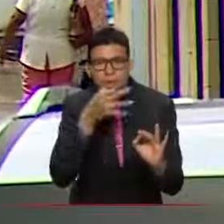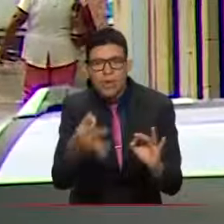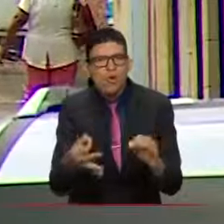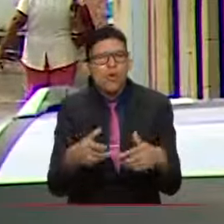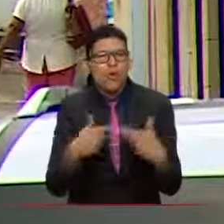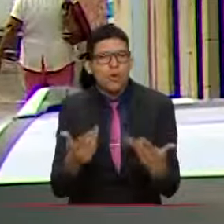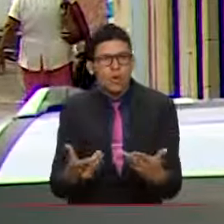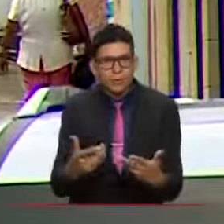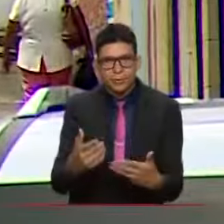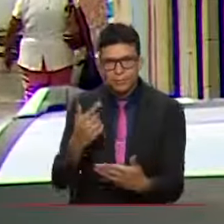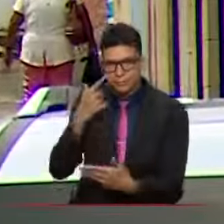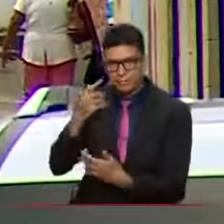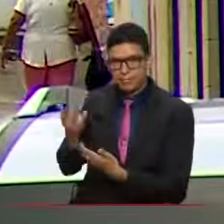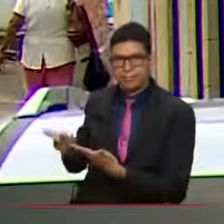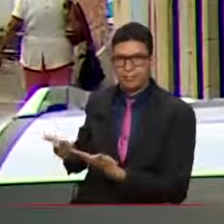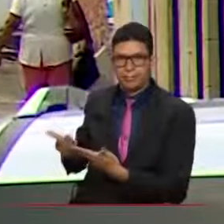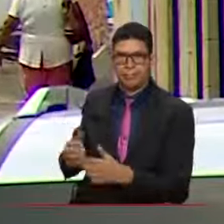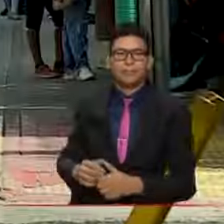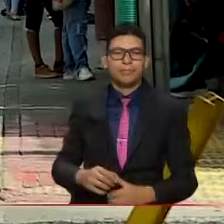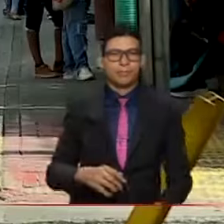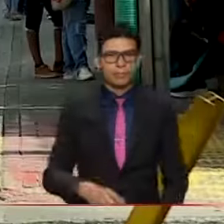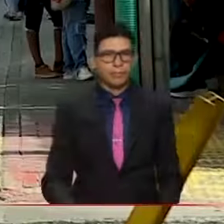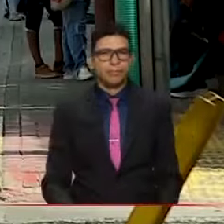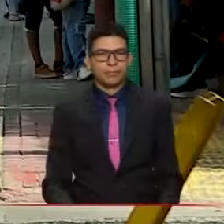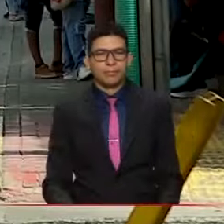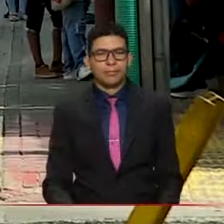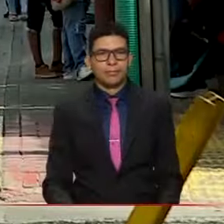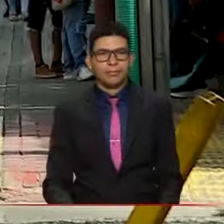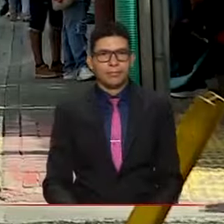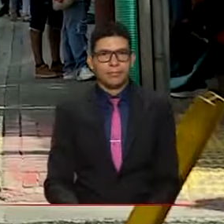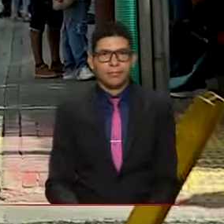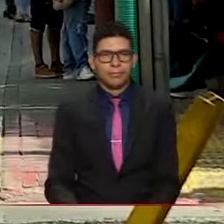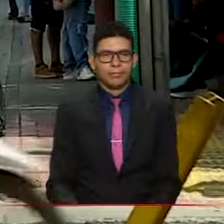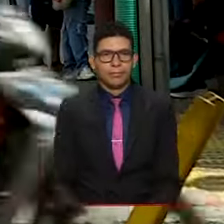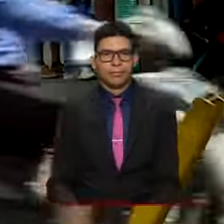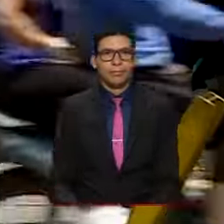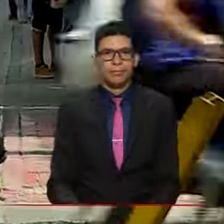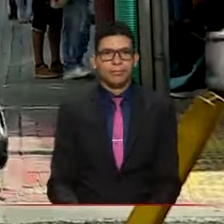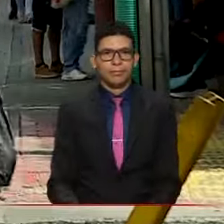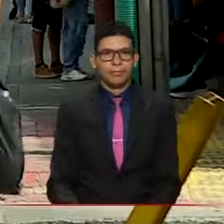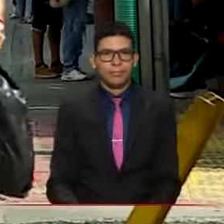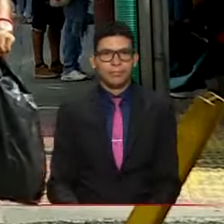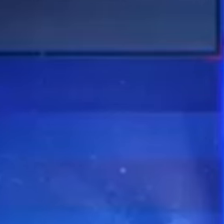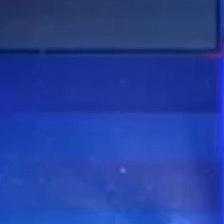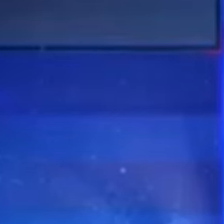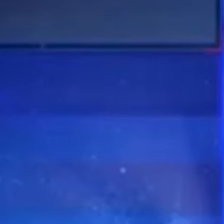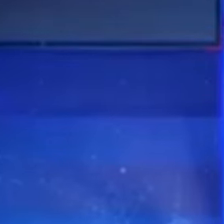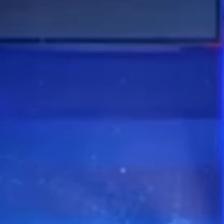realizarse a través de la línea segura 320-749-0404.